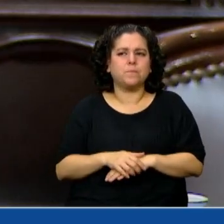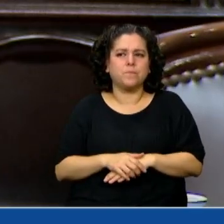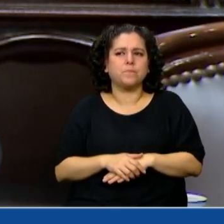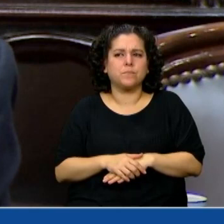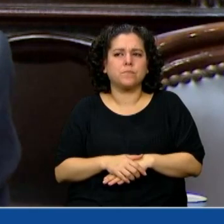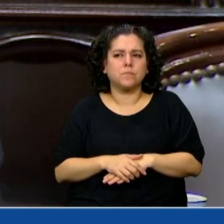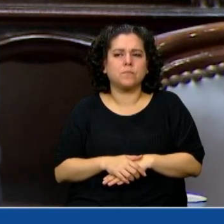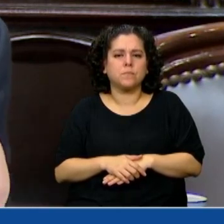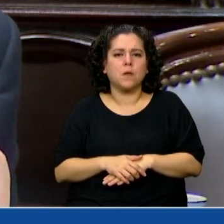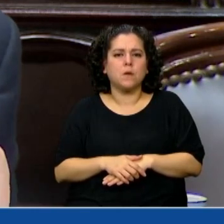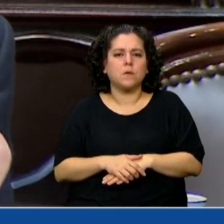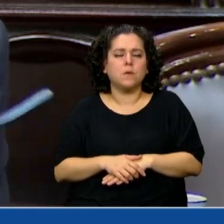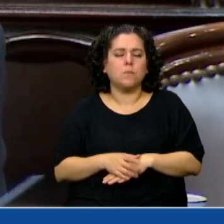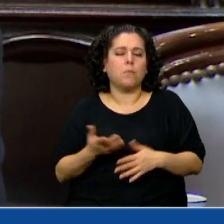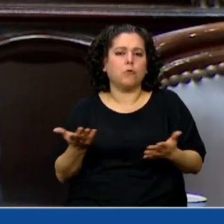por